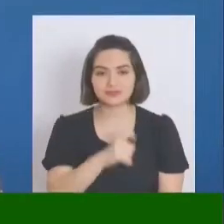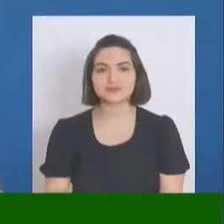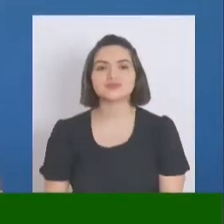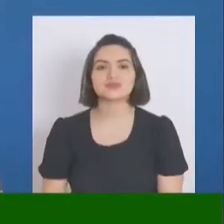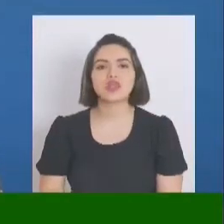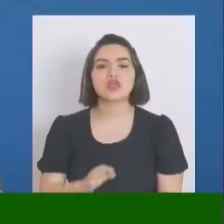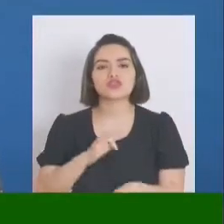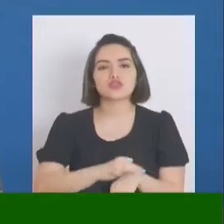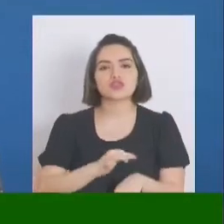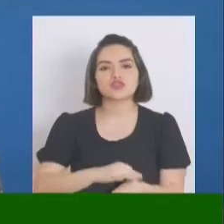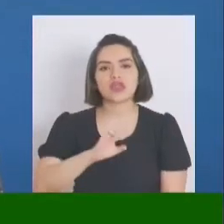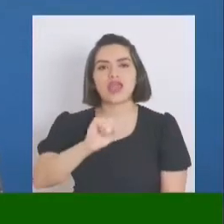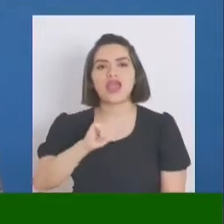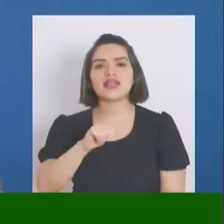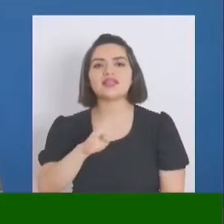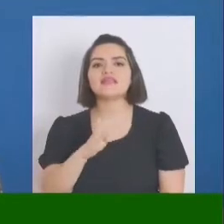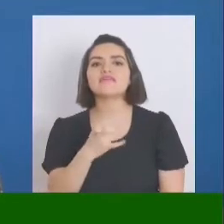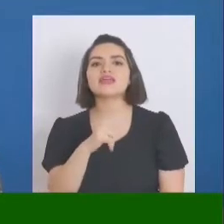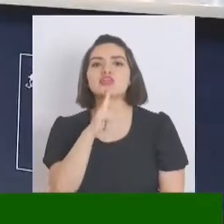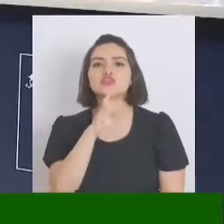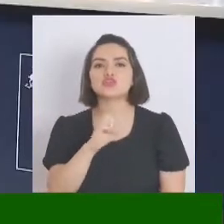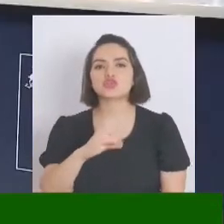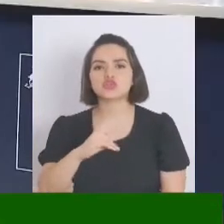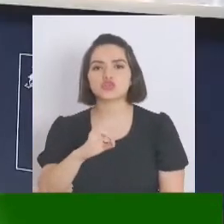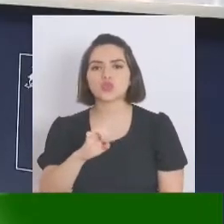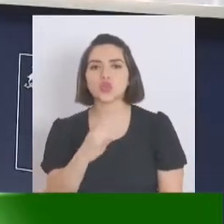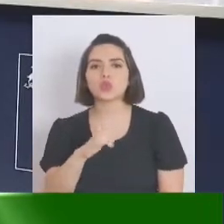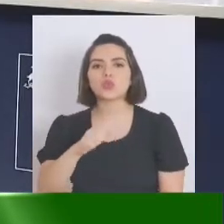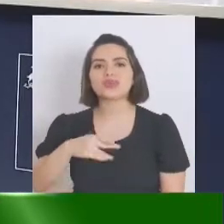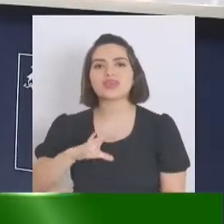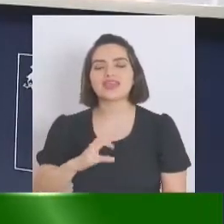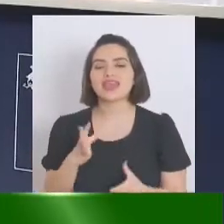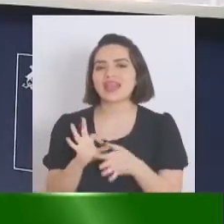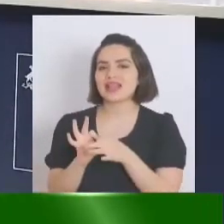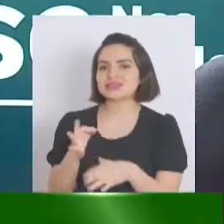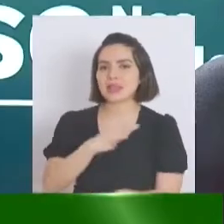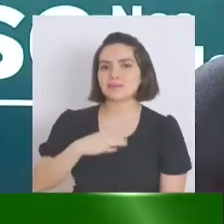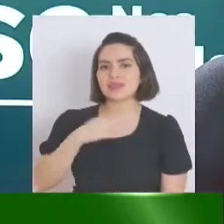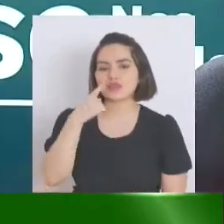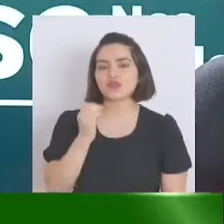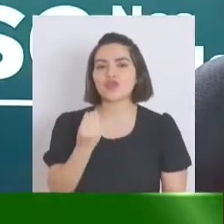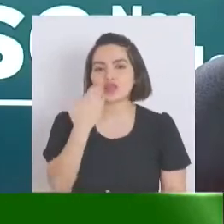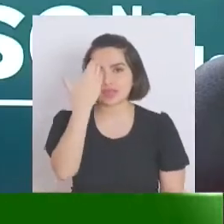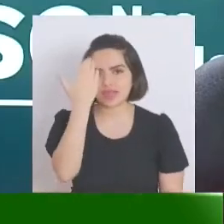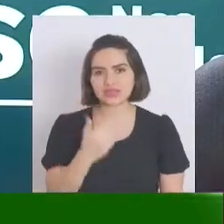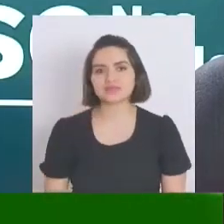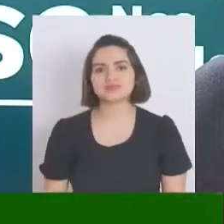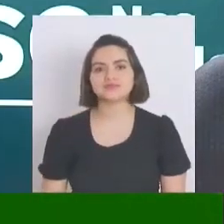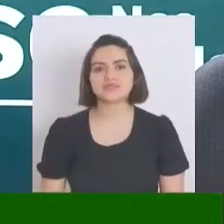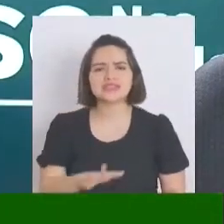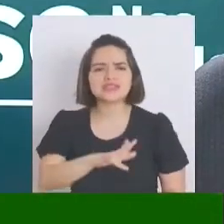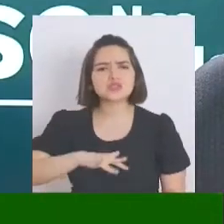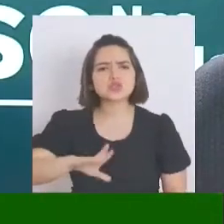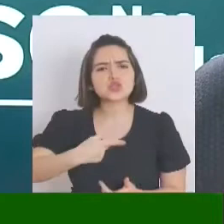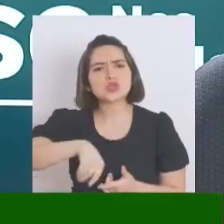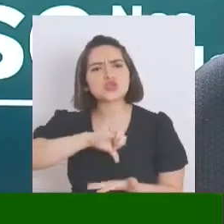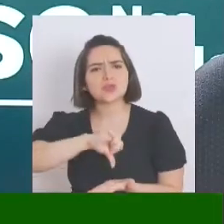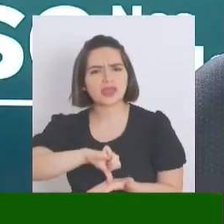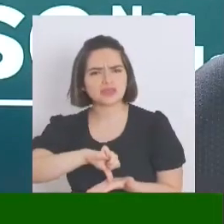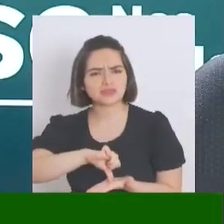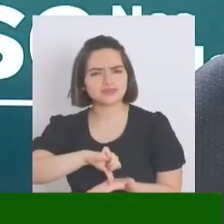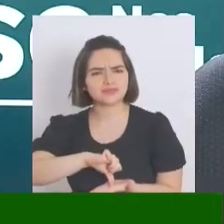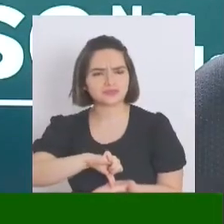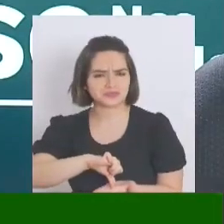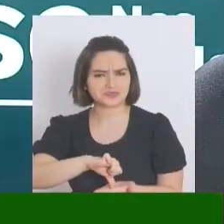doctor Alberto Duñac. Doctor Duñac. Gracias, ministro. Muy buenos días. La situación en nuestro país, de acuerdo a los